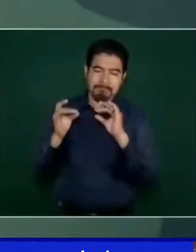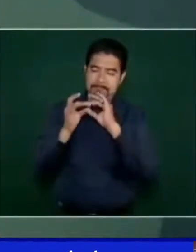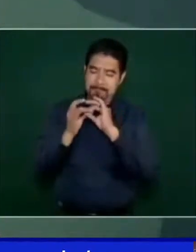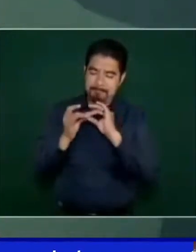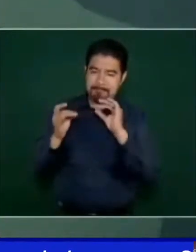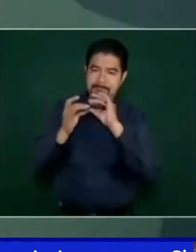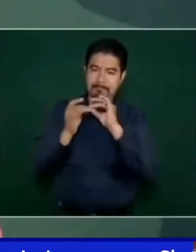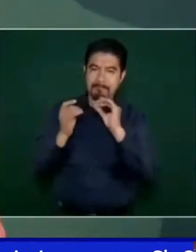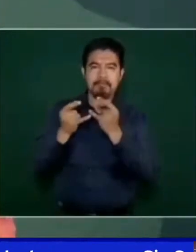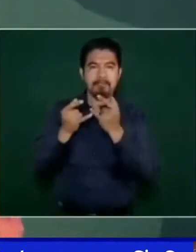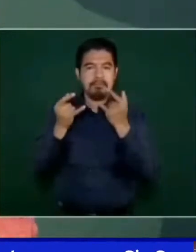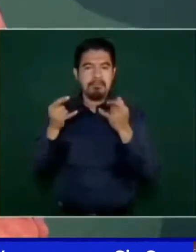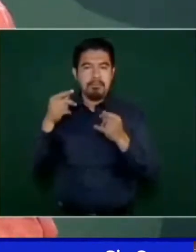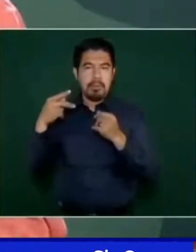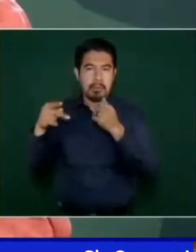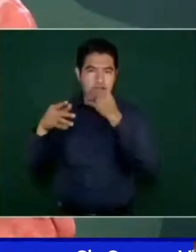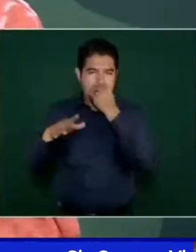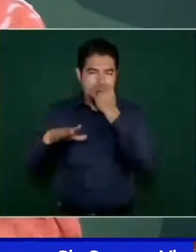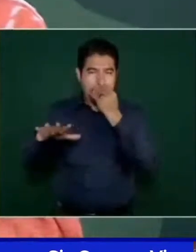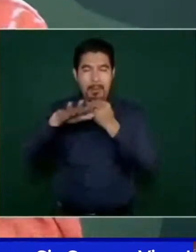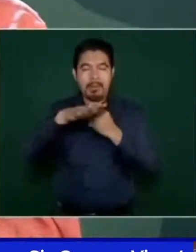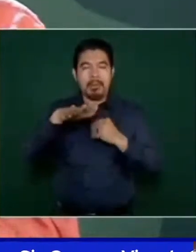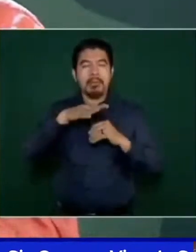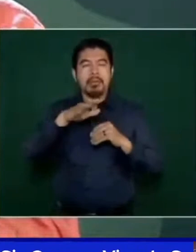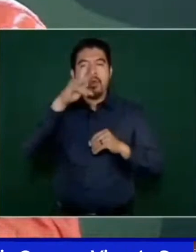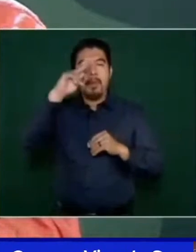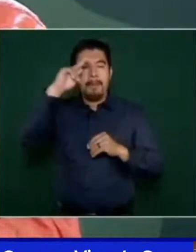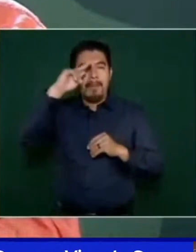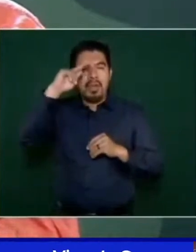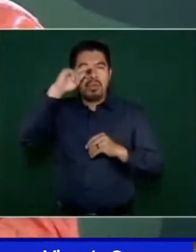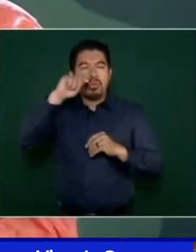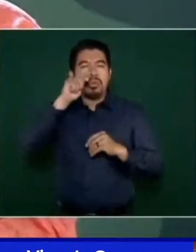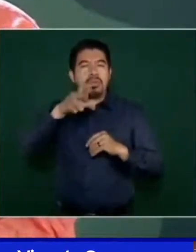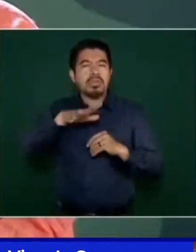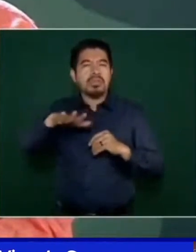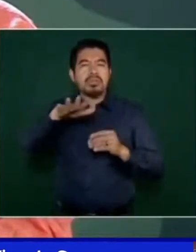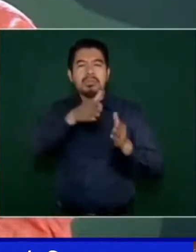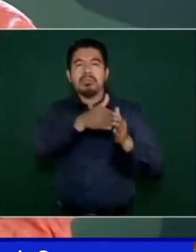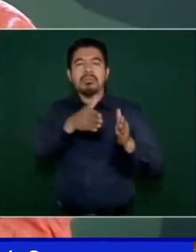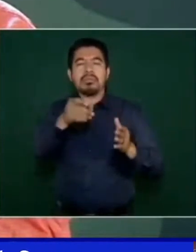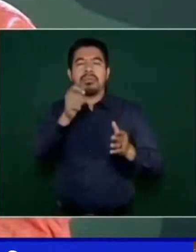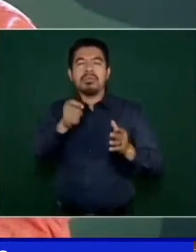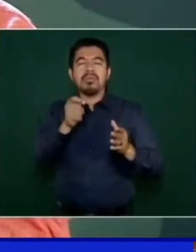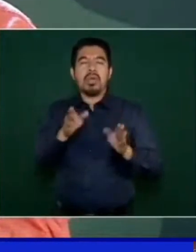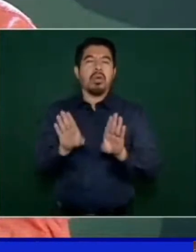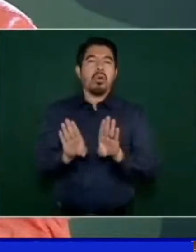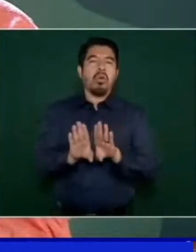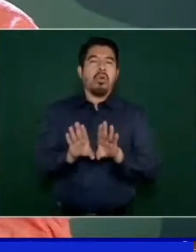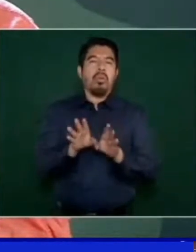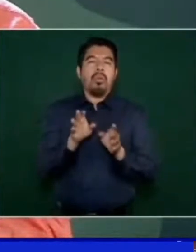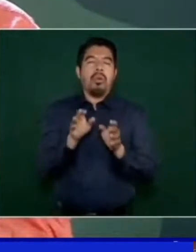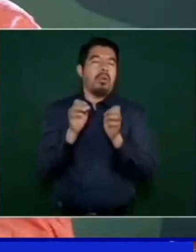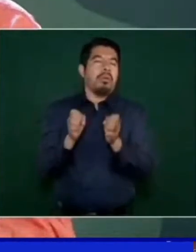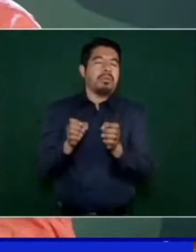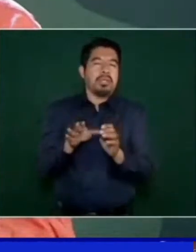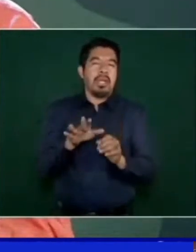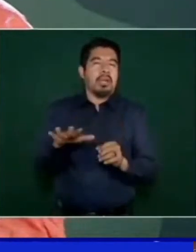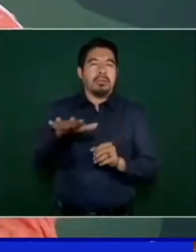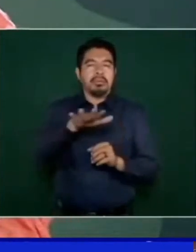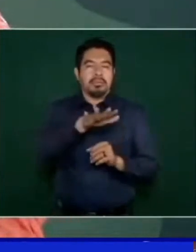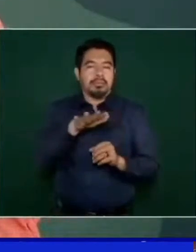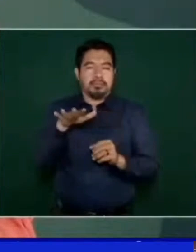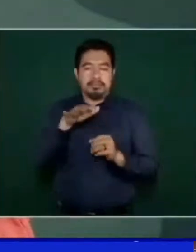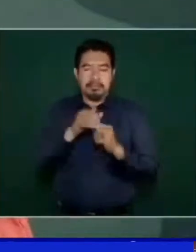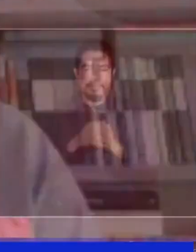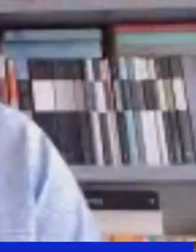gente que nos ve, que nos escucha, está muy atenta y sabe y atiende muy bien estas lecciones de historia que a diario nos receta